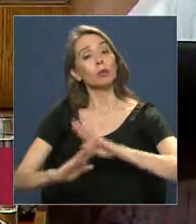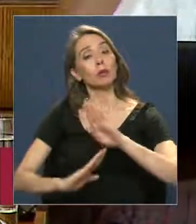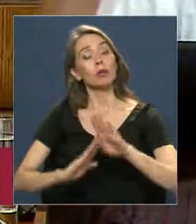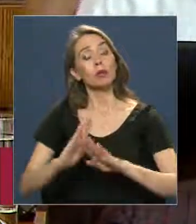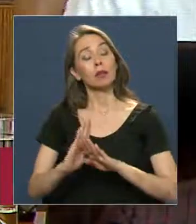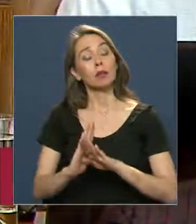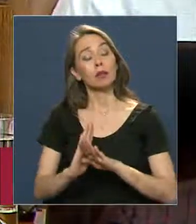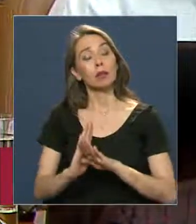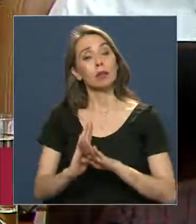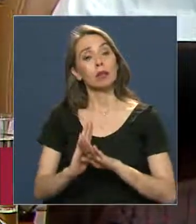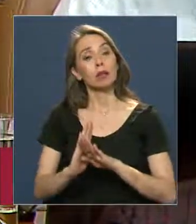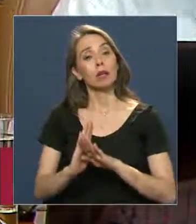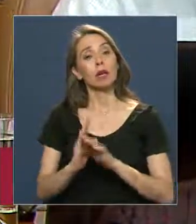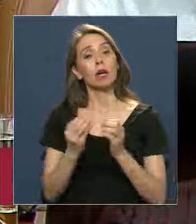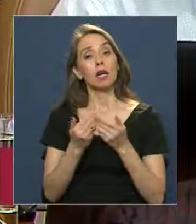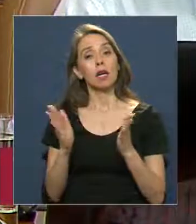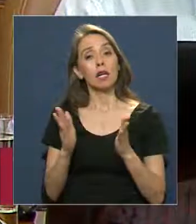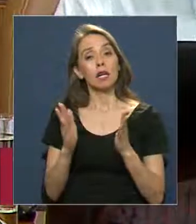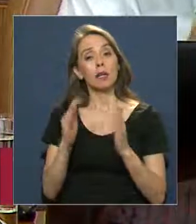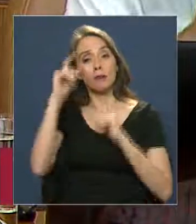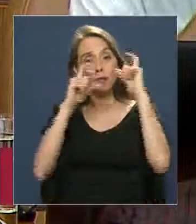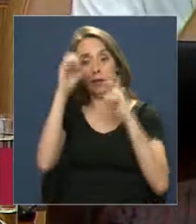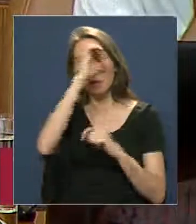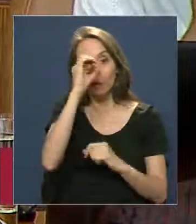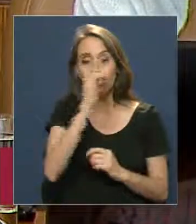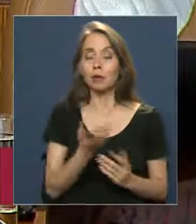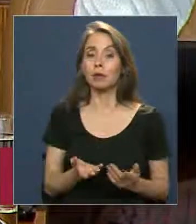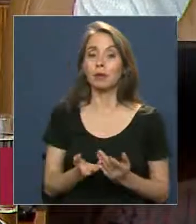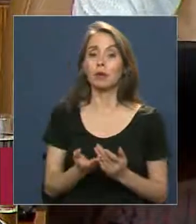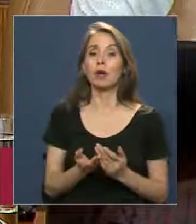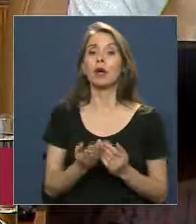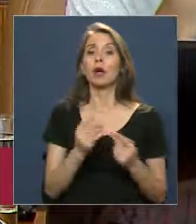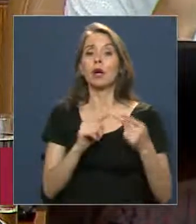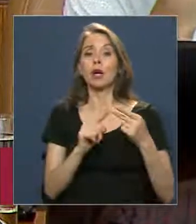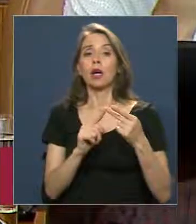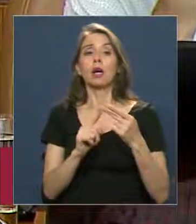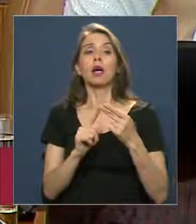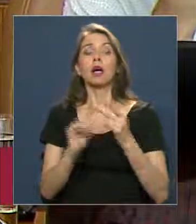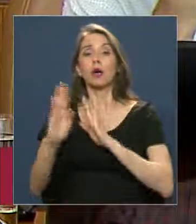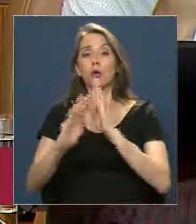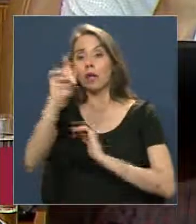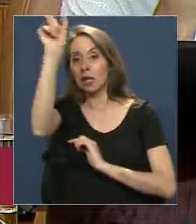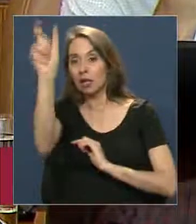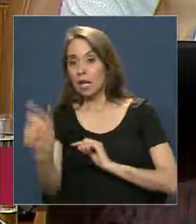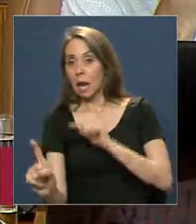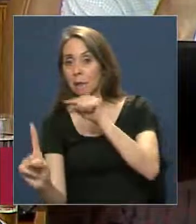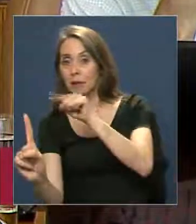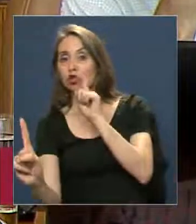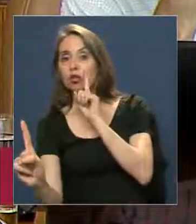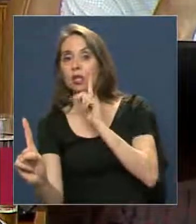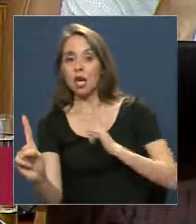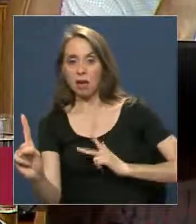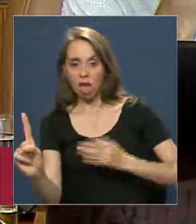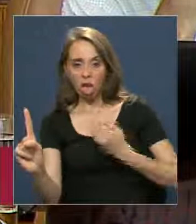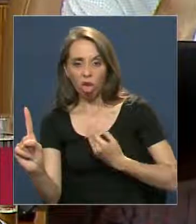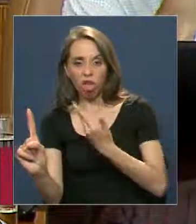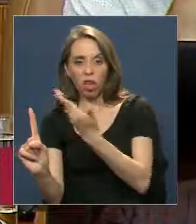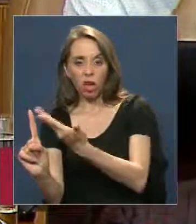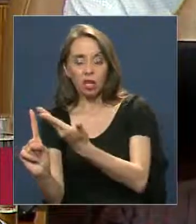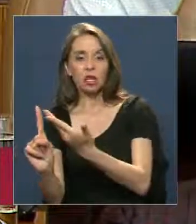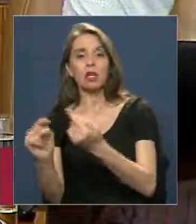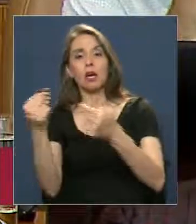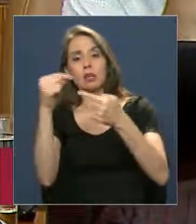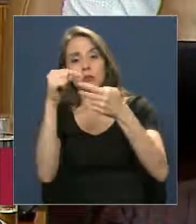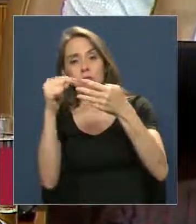es la libertad de expresión, lo que es también la dignidad del tercero, lo que son efectivamente distintos